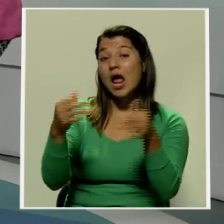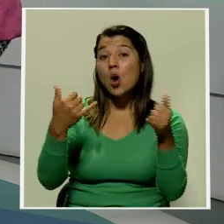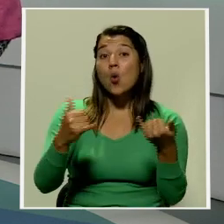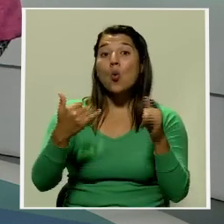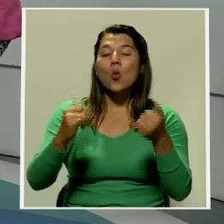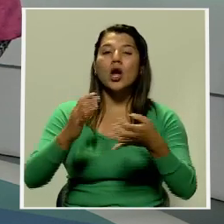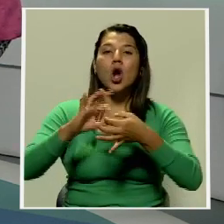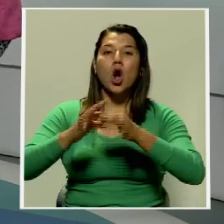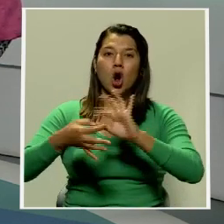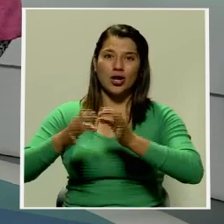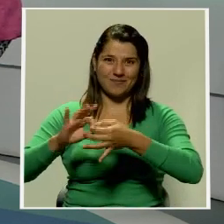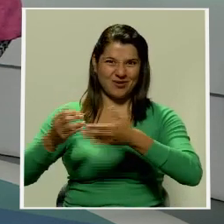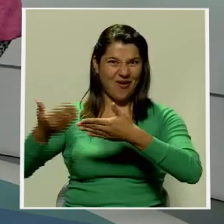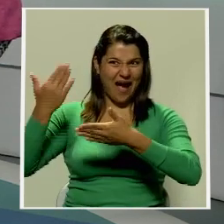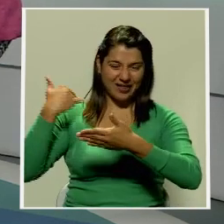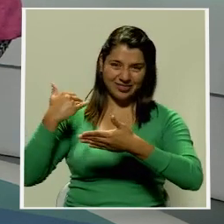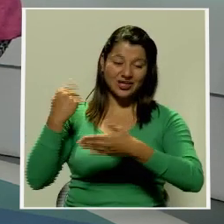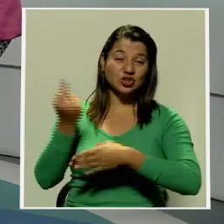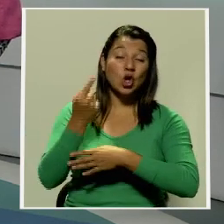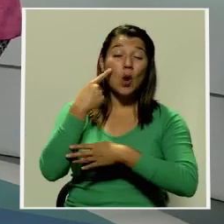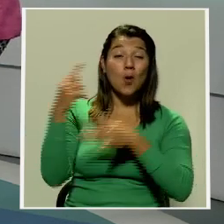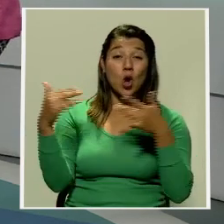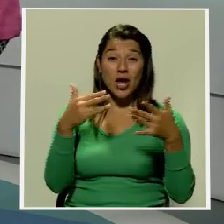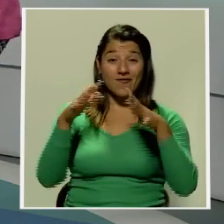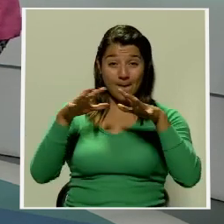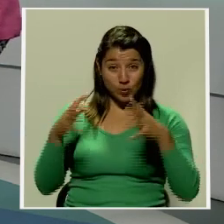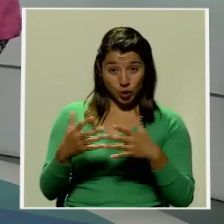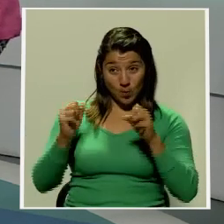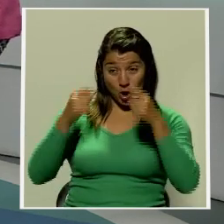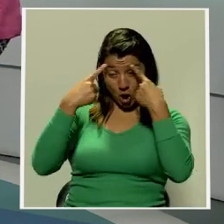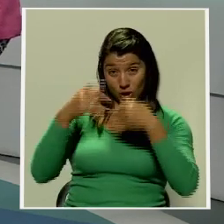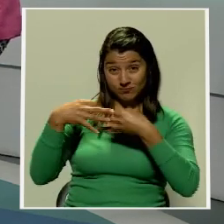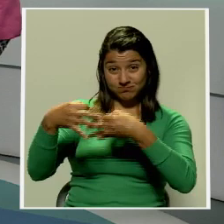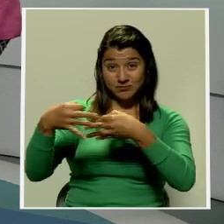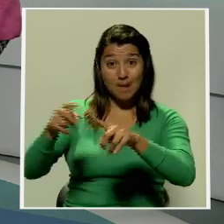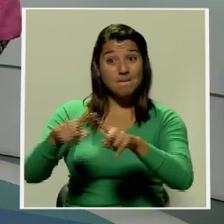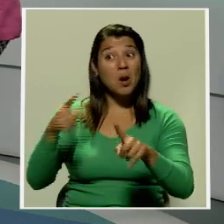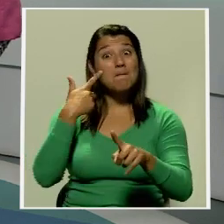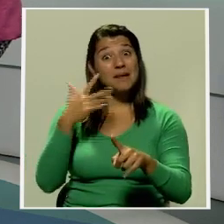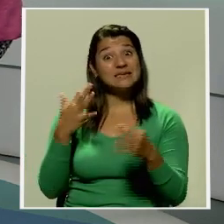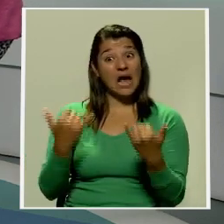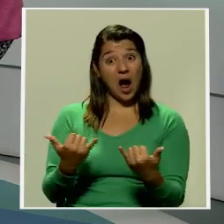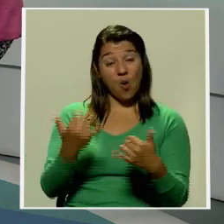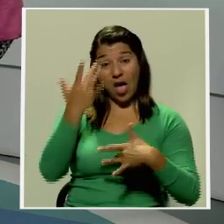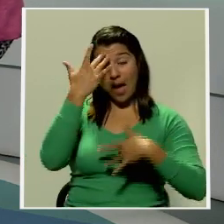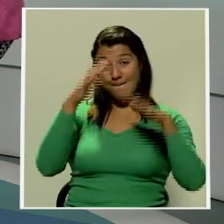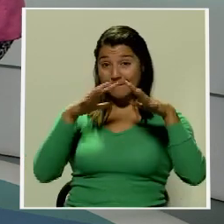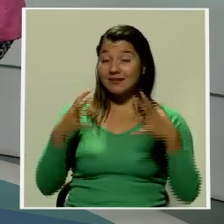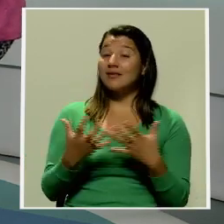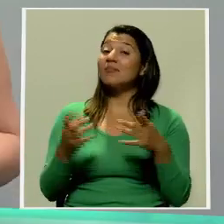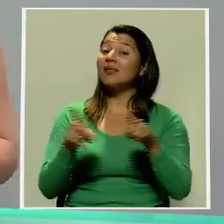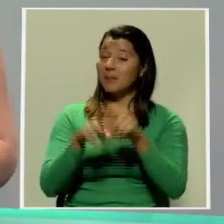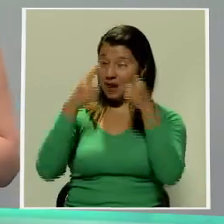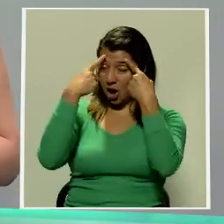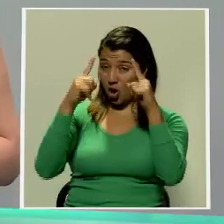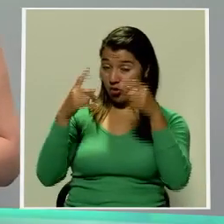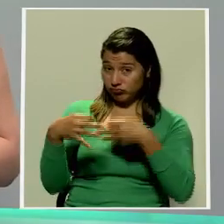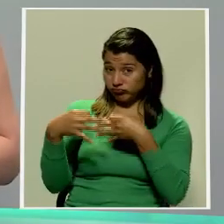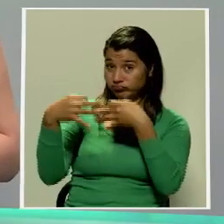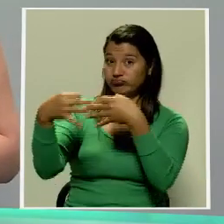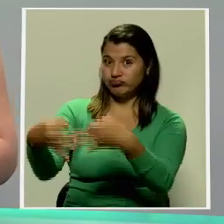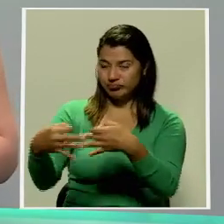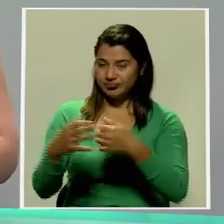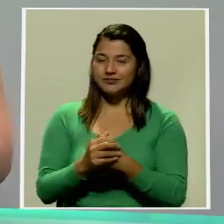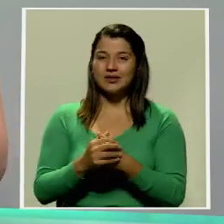Olímpicos. Parece que las pandemias se van a tener que incluir en esa estadística. Así es, a partir de este año, bueno, del año 2020 más